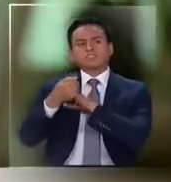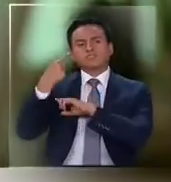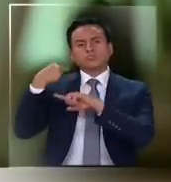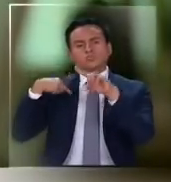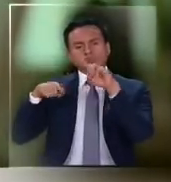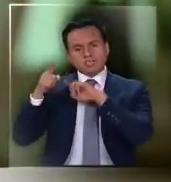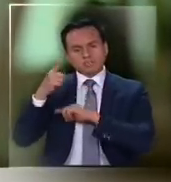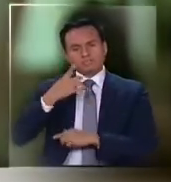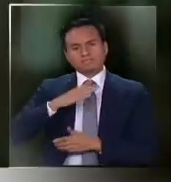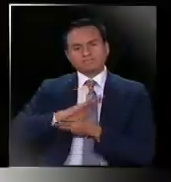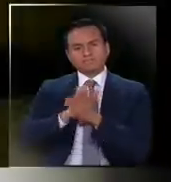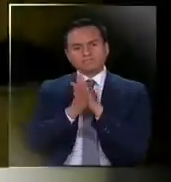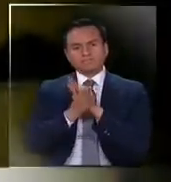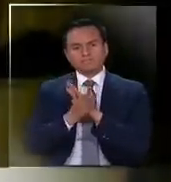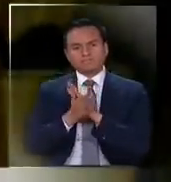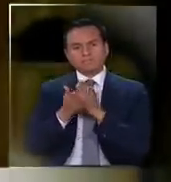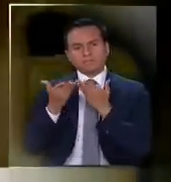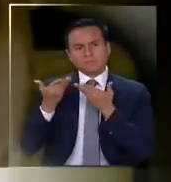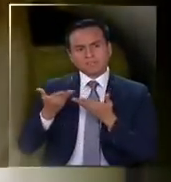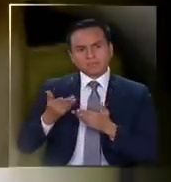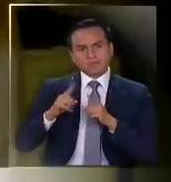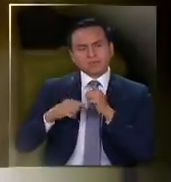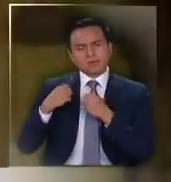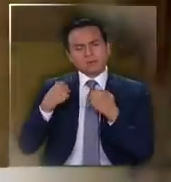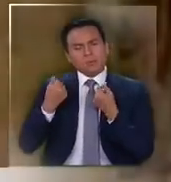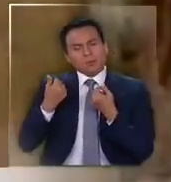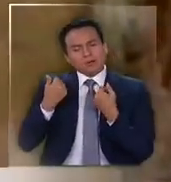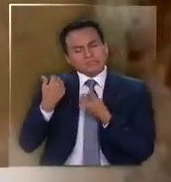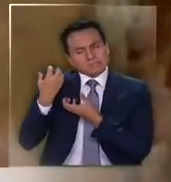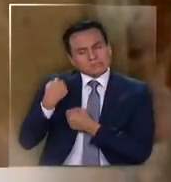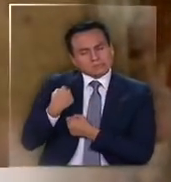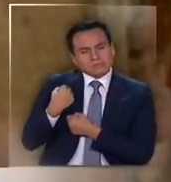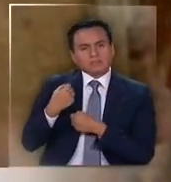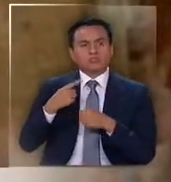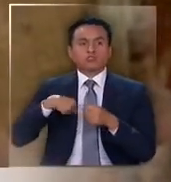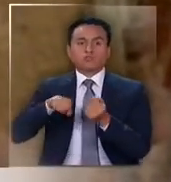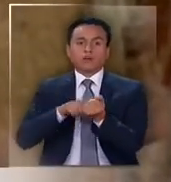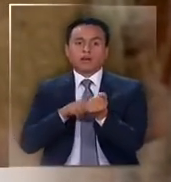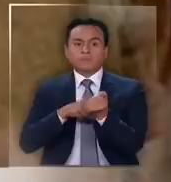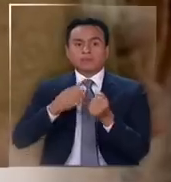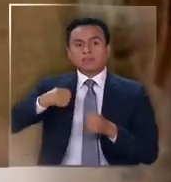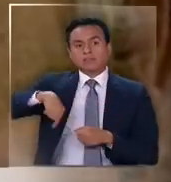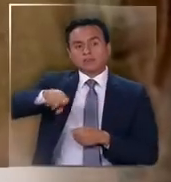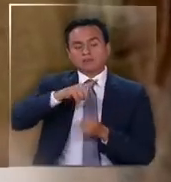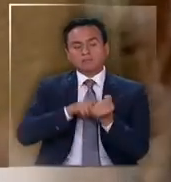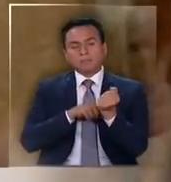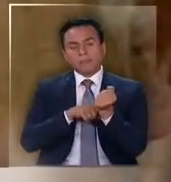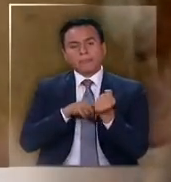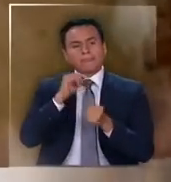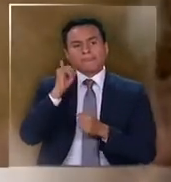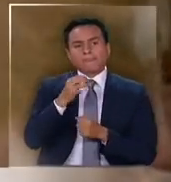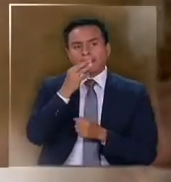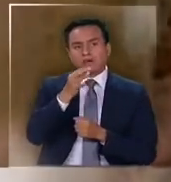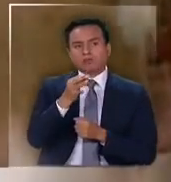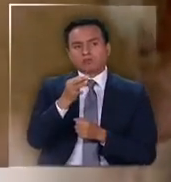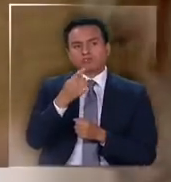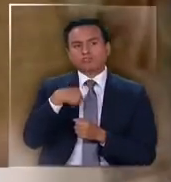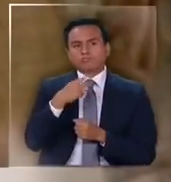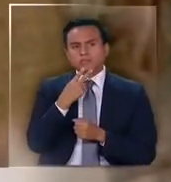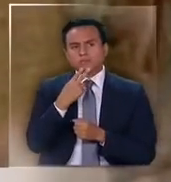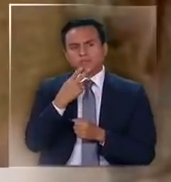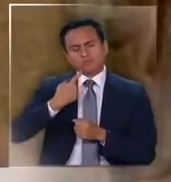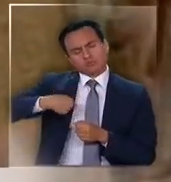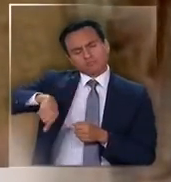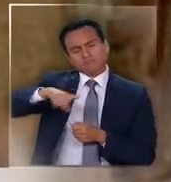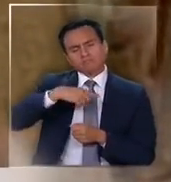que muchas veces te pesa, alguna mochila. Nosotros hemos tenido una familia que yo siempre he dicho, nosotros vivimos.